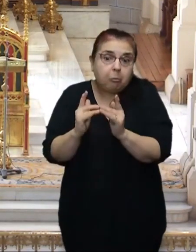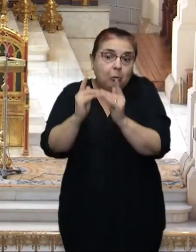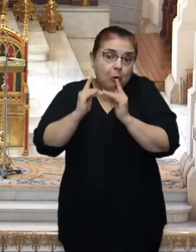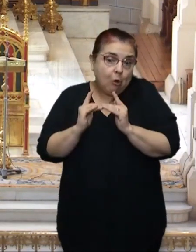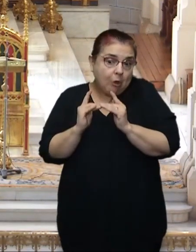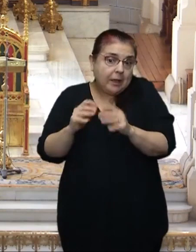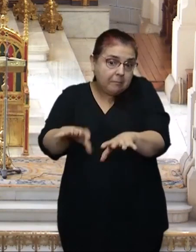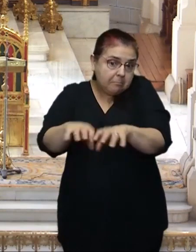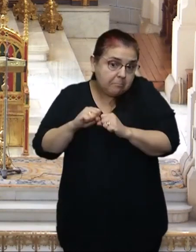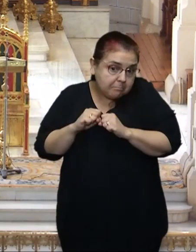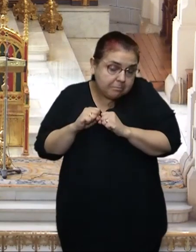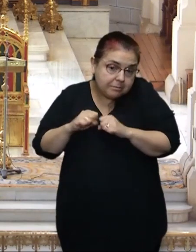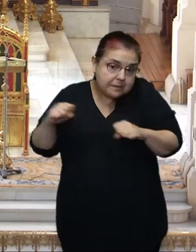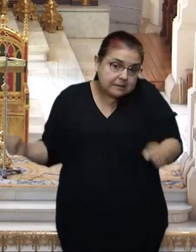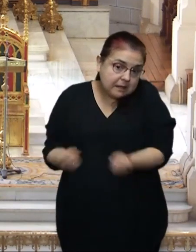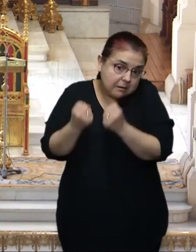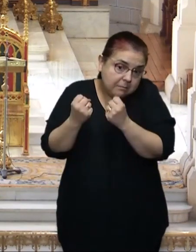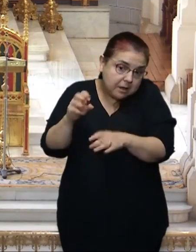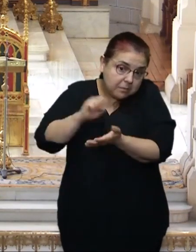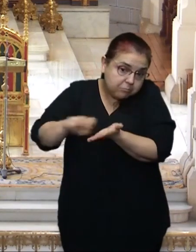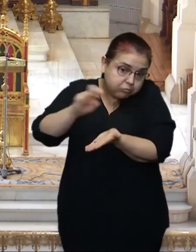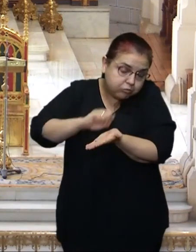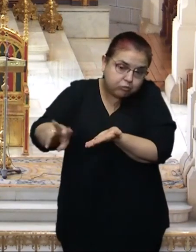¿Y quién es? Pues no lo sé.